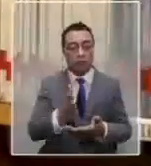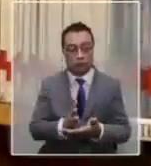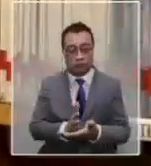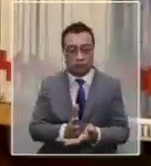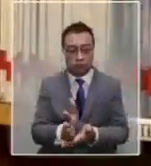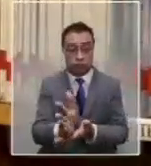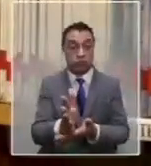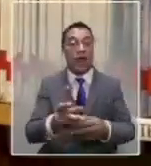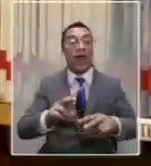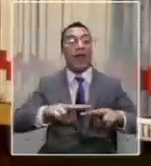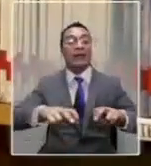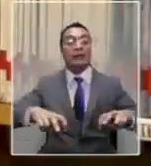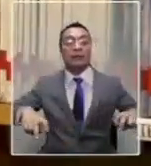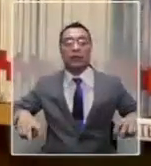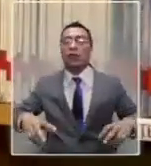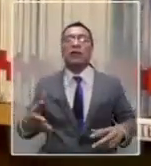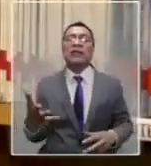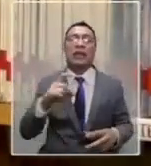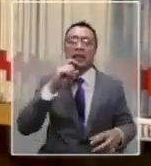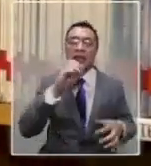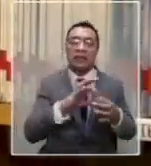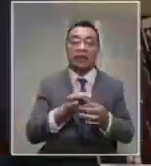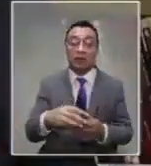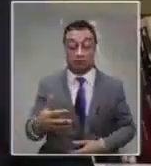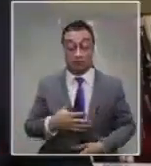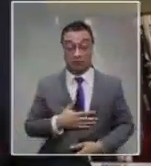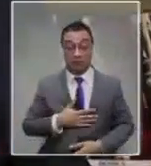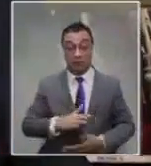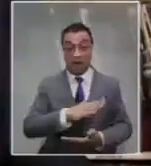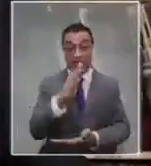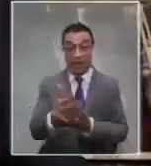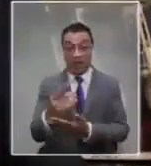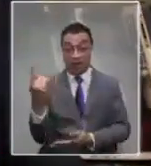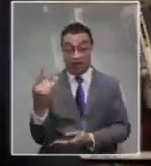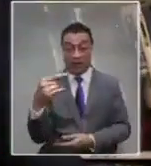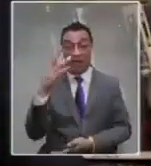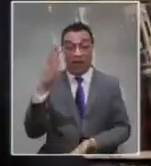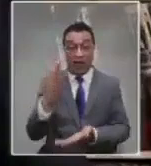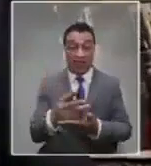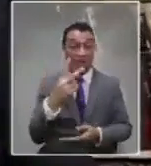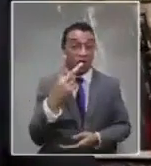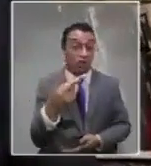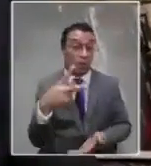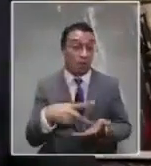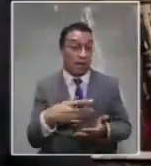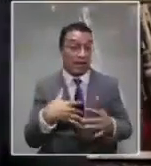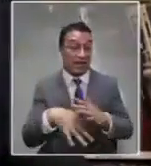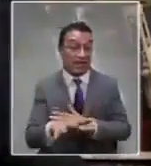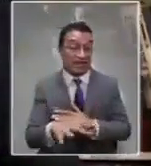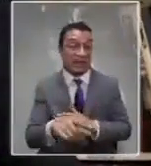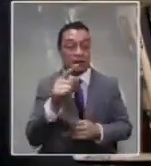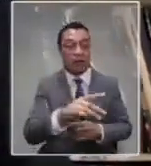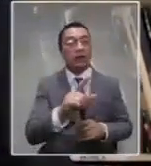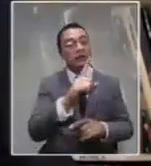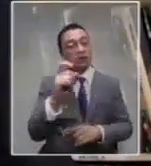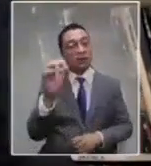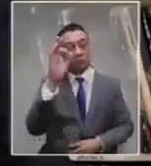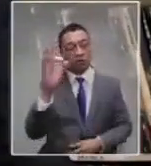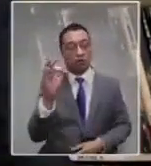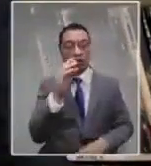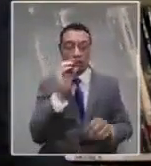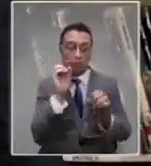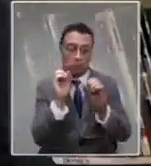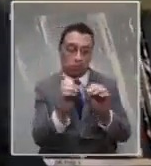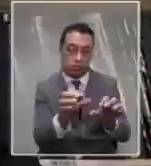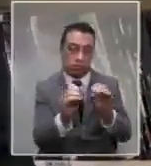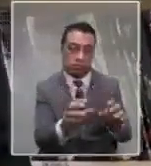una etapa de iniciación de investigación. ¿Qué significa eso? Bueno, nuestra universidad hasta el año 2015 básicamente era una universidad 100%